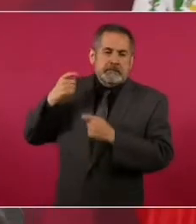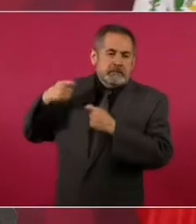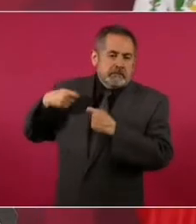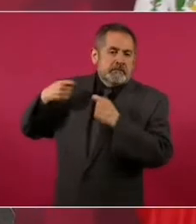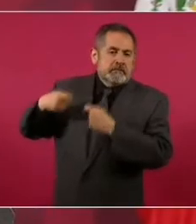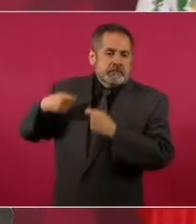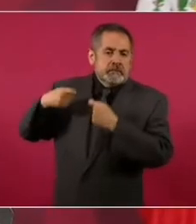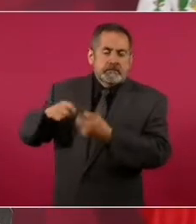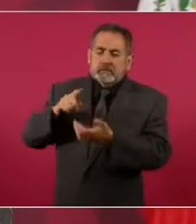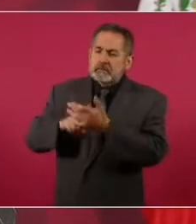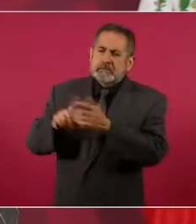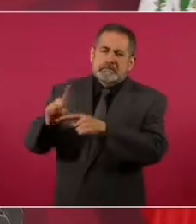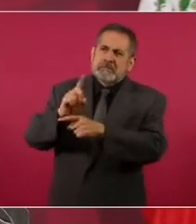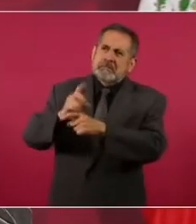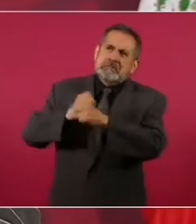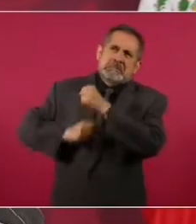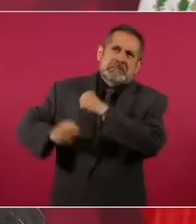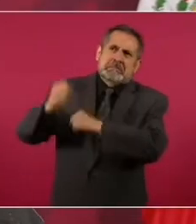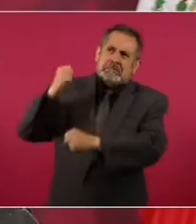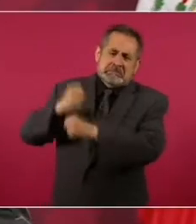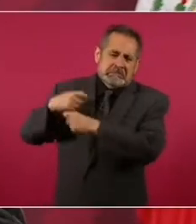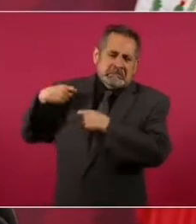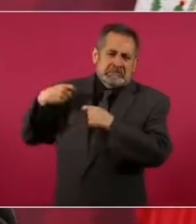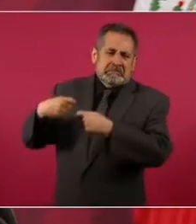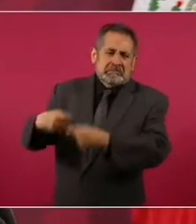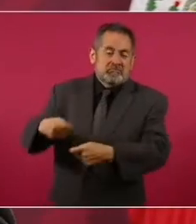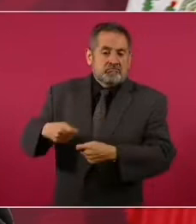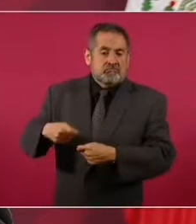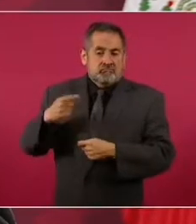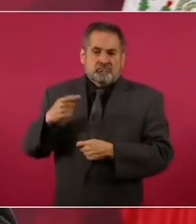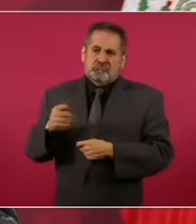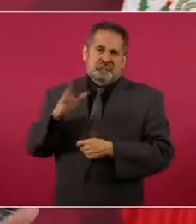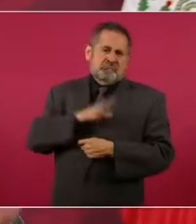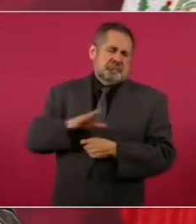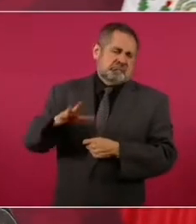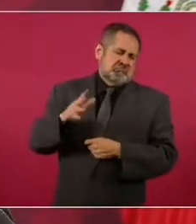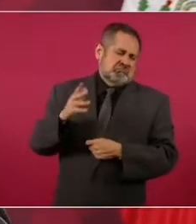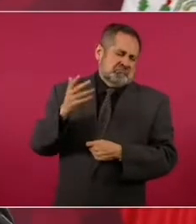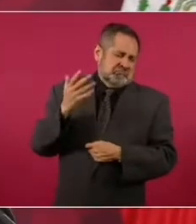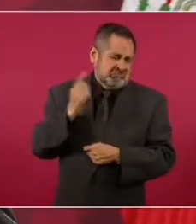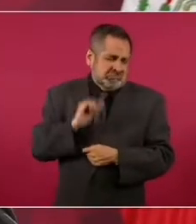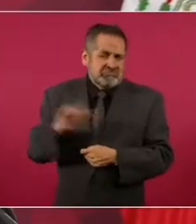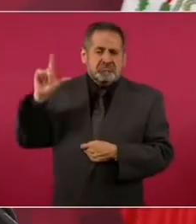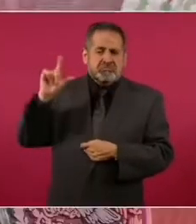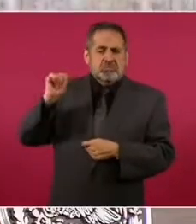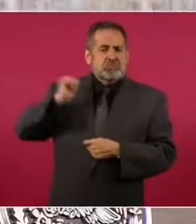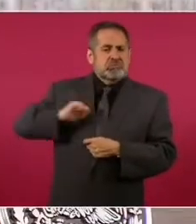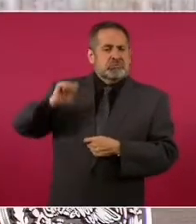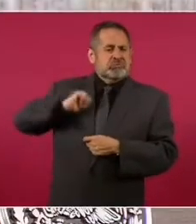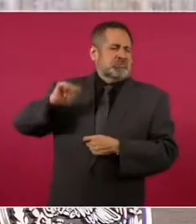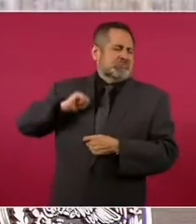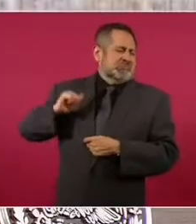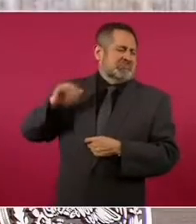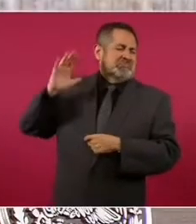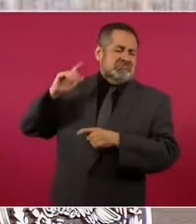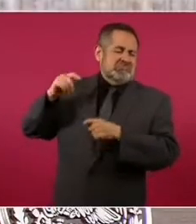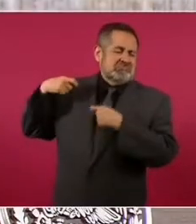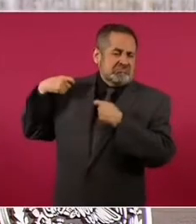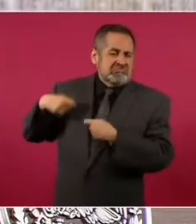las tradiciones que vienen de lejos, porque somos herederos de grandes civilizaciones.